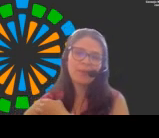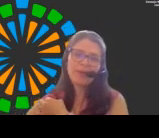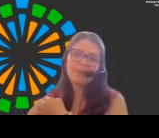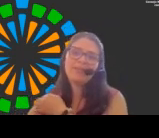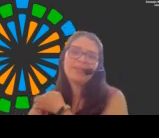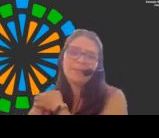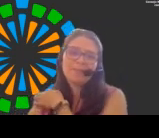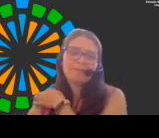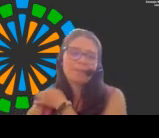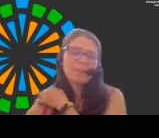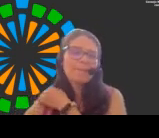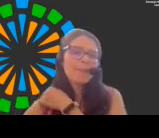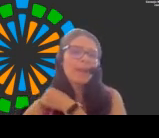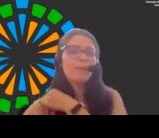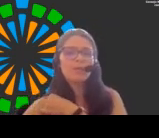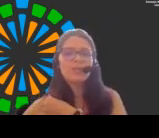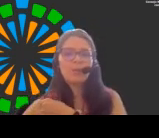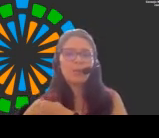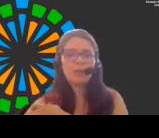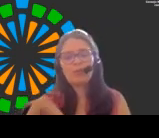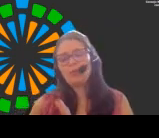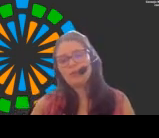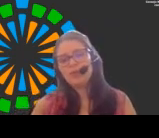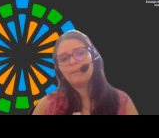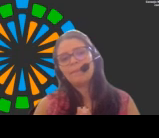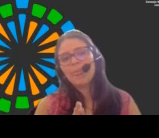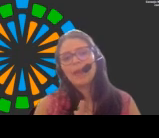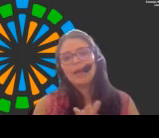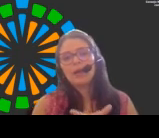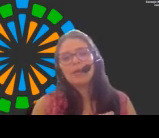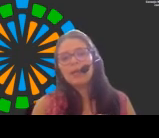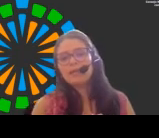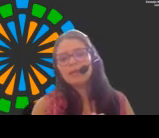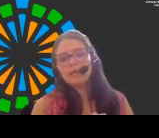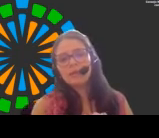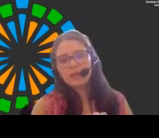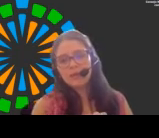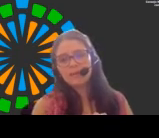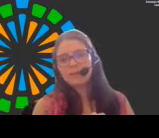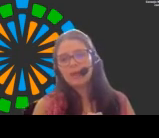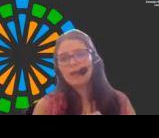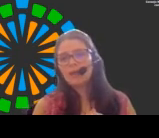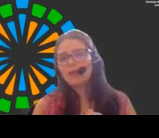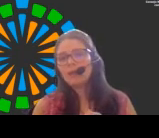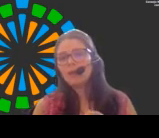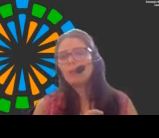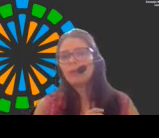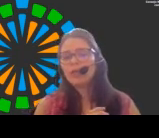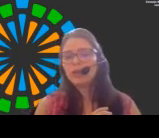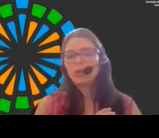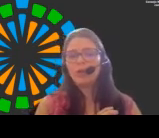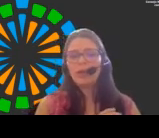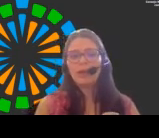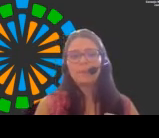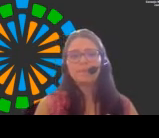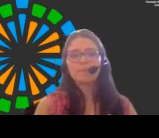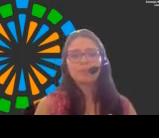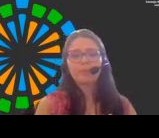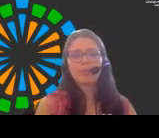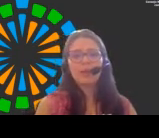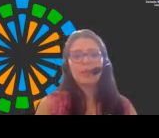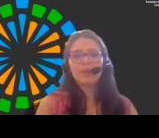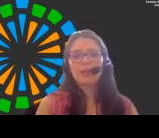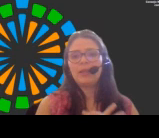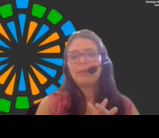sobre el conapsis por si no no lo conocían ahora quisiera entrar un poquito